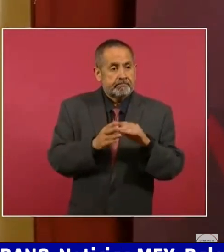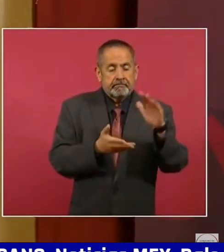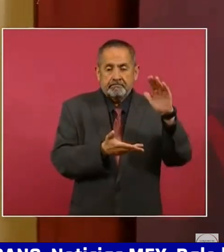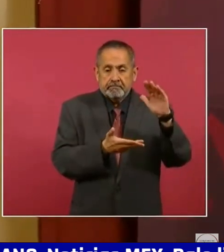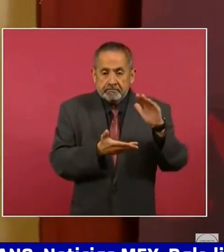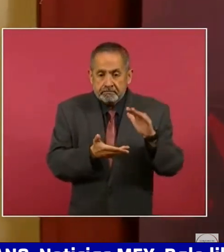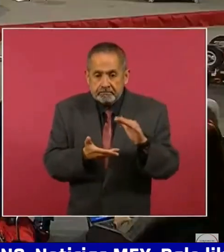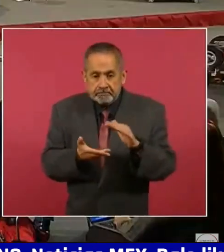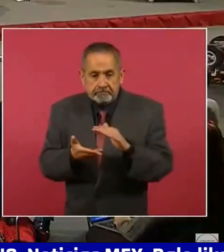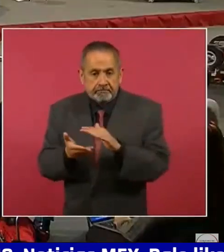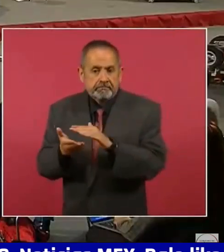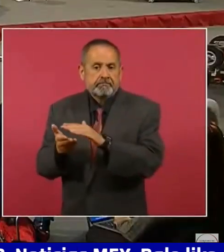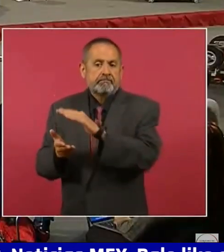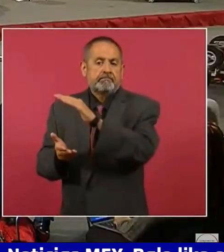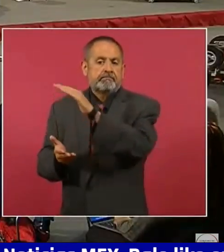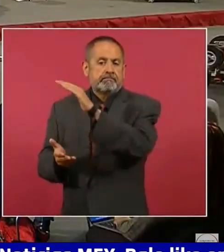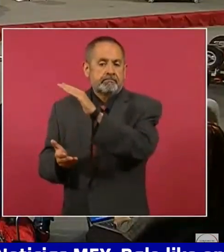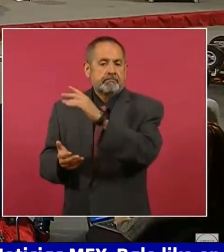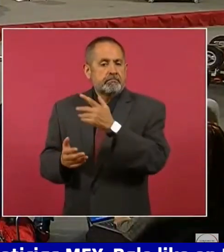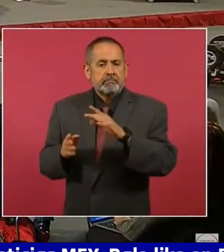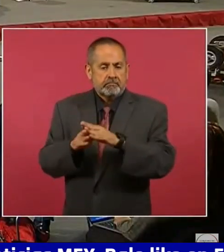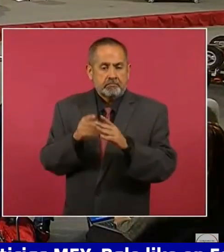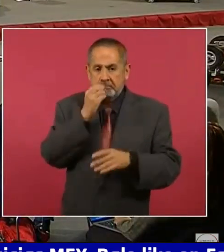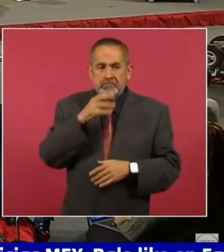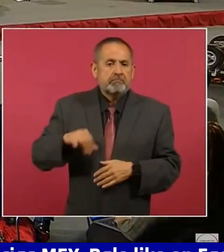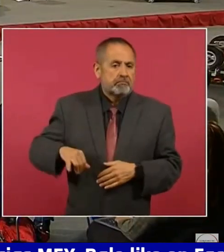combustibles. Esto es muy interesante también porque